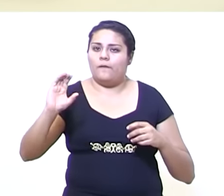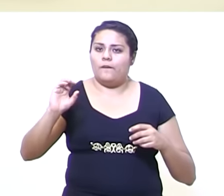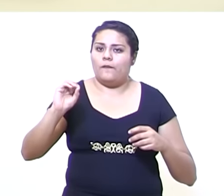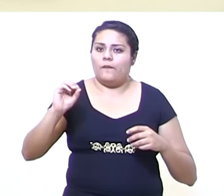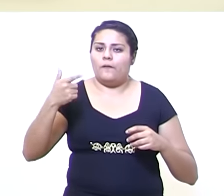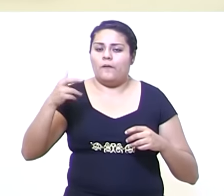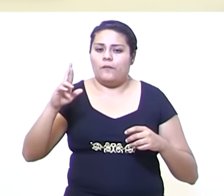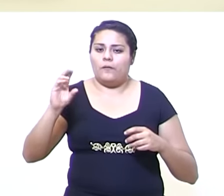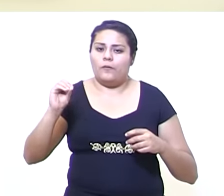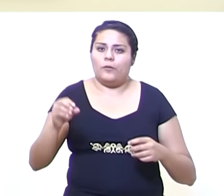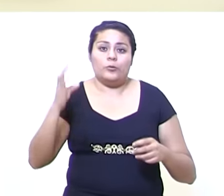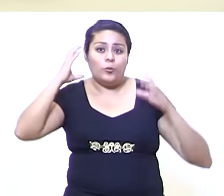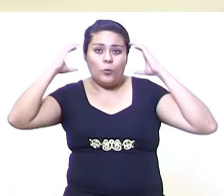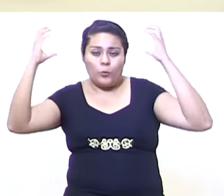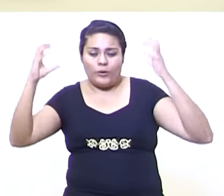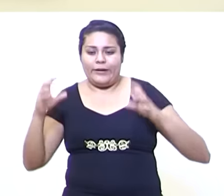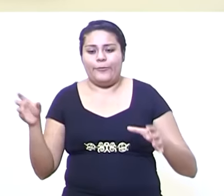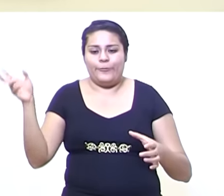¿Qué son?